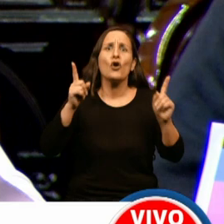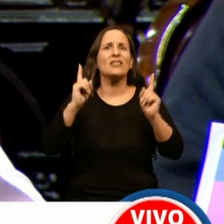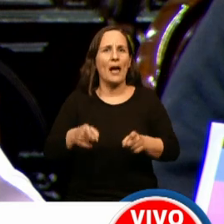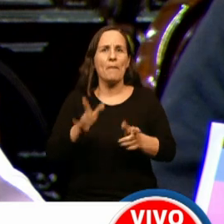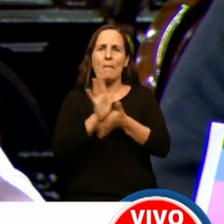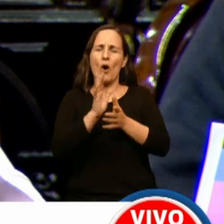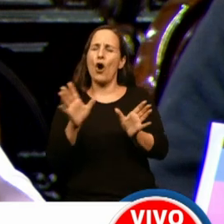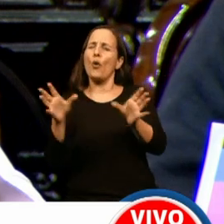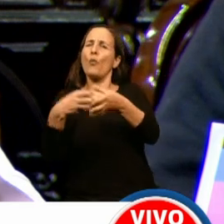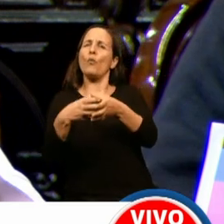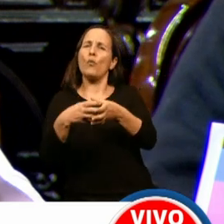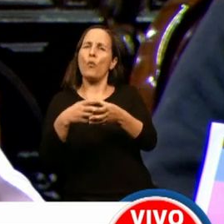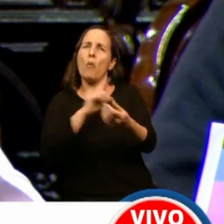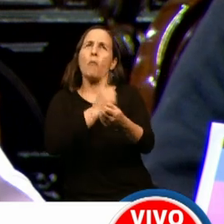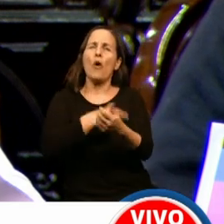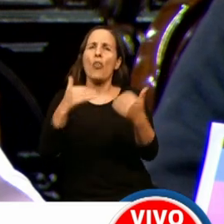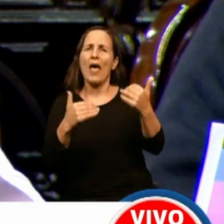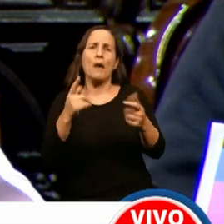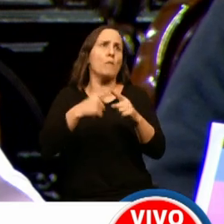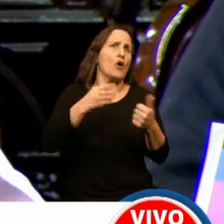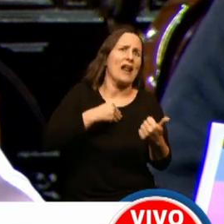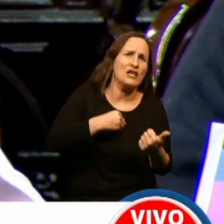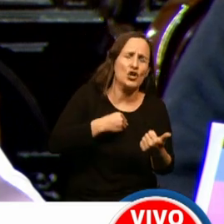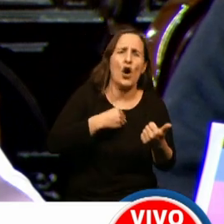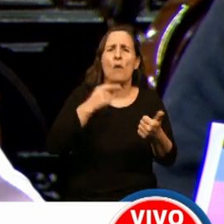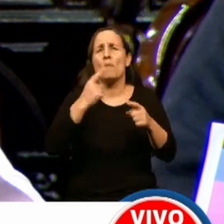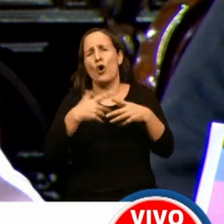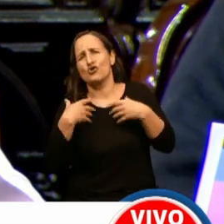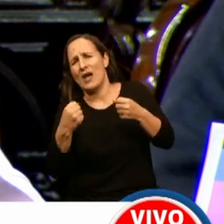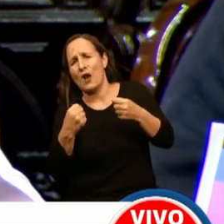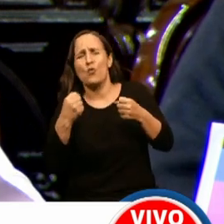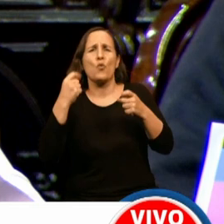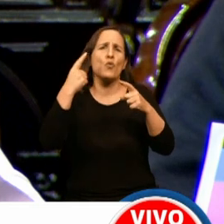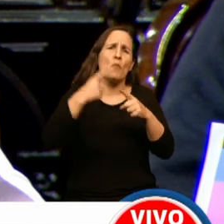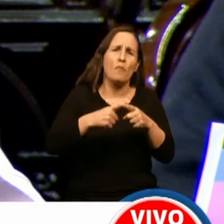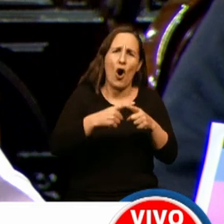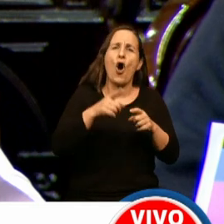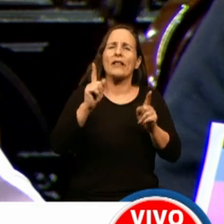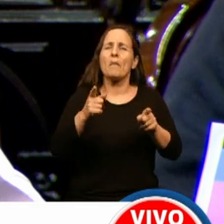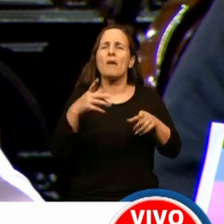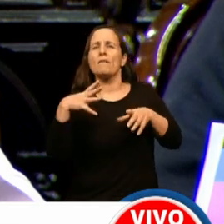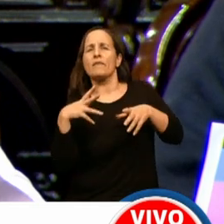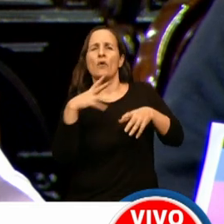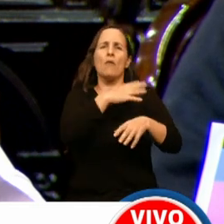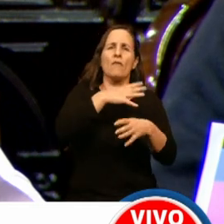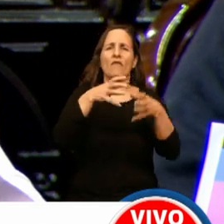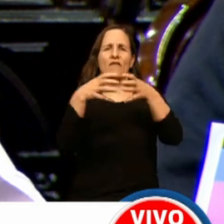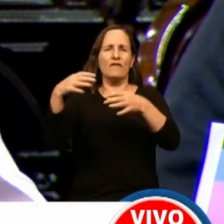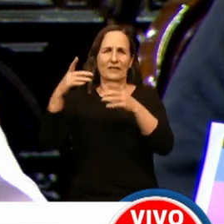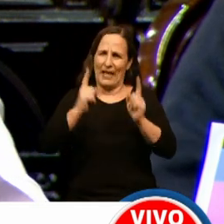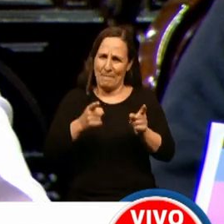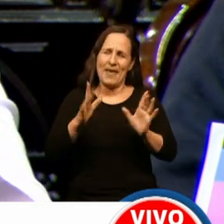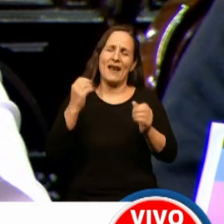por el origen étnico por la religión por las creencias por la salud por el estatus el por la clase también y por la clase